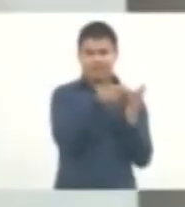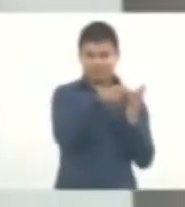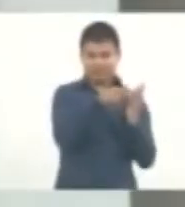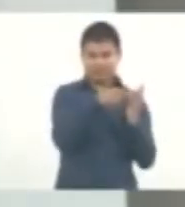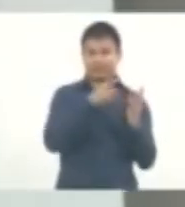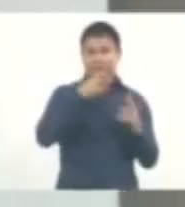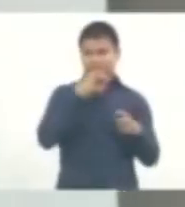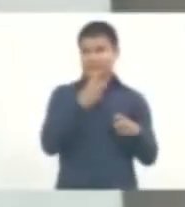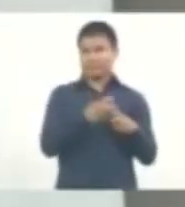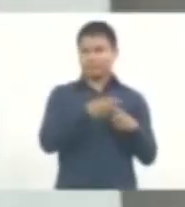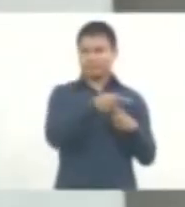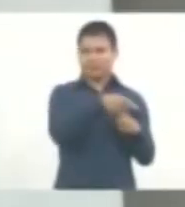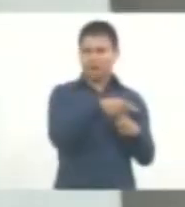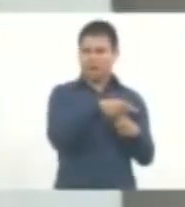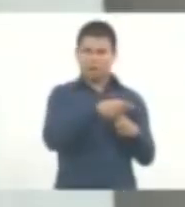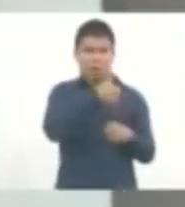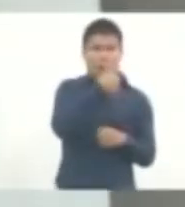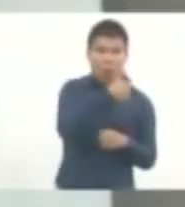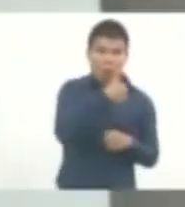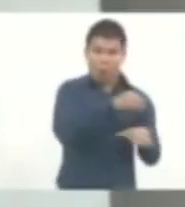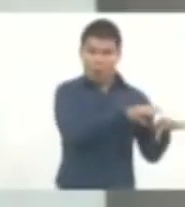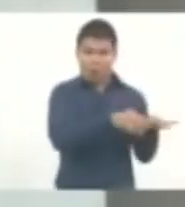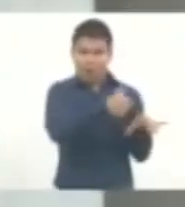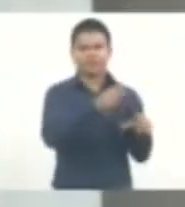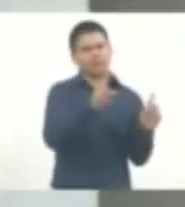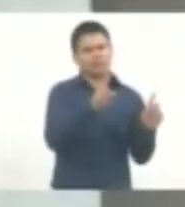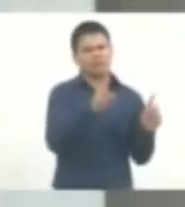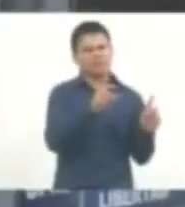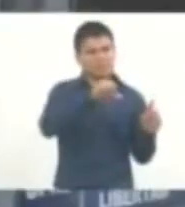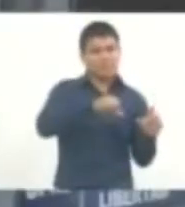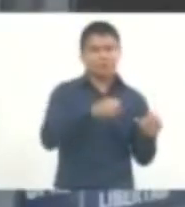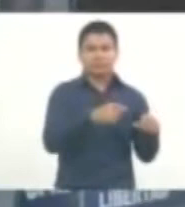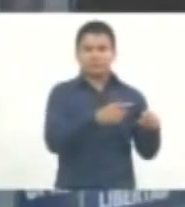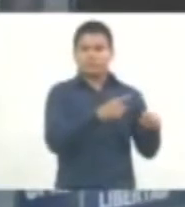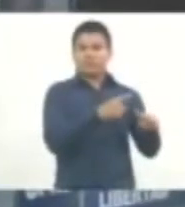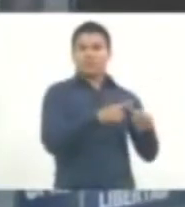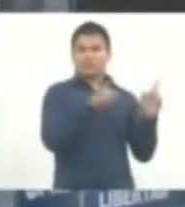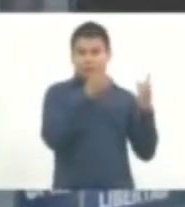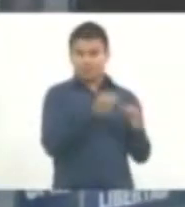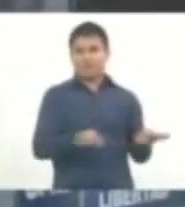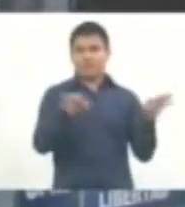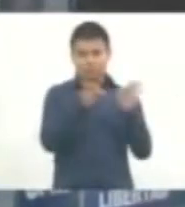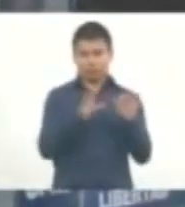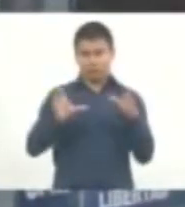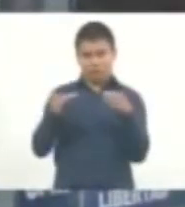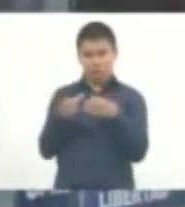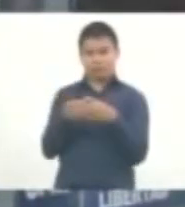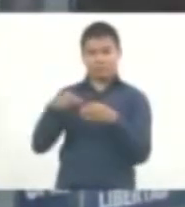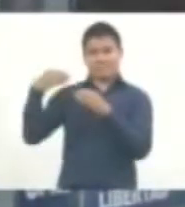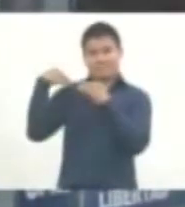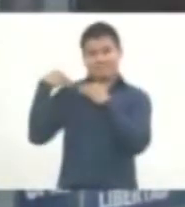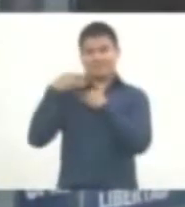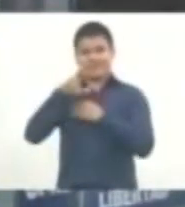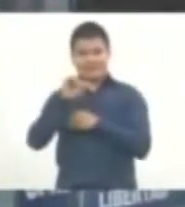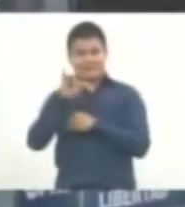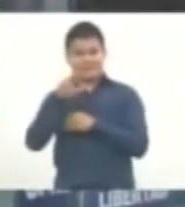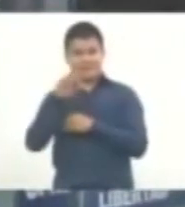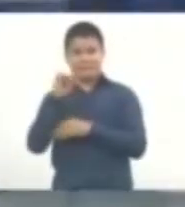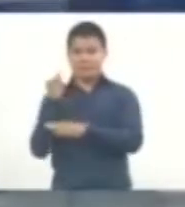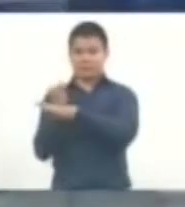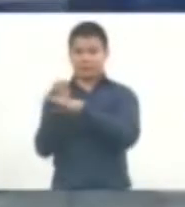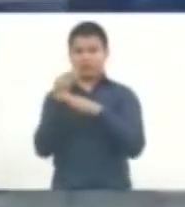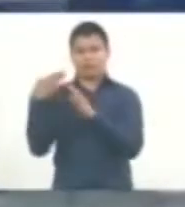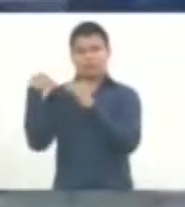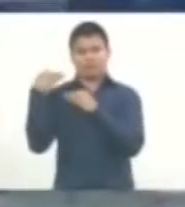a los internos debe ser digno, pero también se requiere que exista un IMPEC responsable con la seguridad de quienes están a su